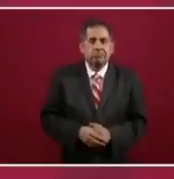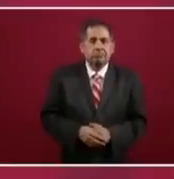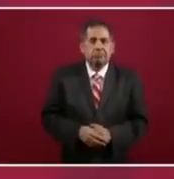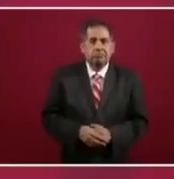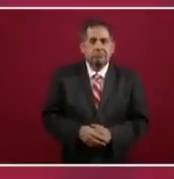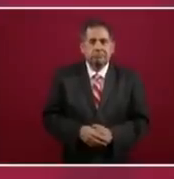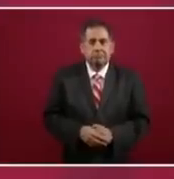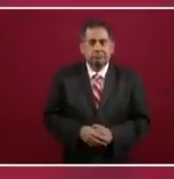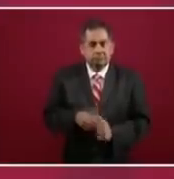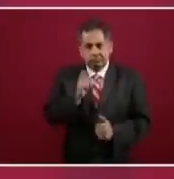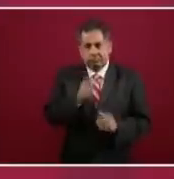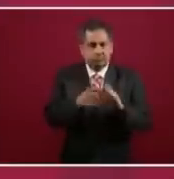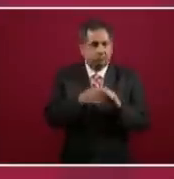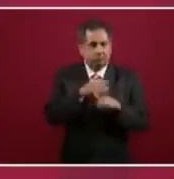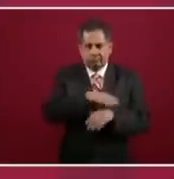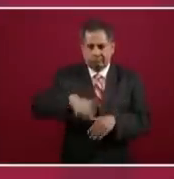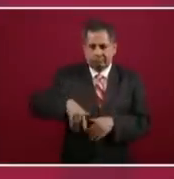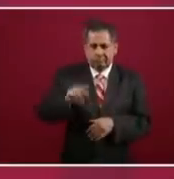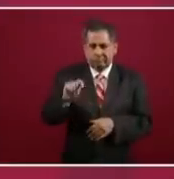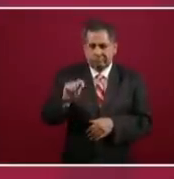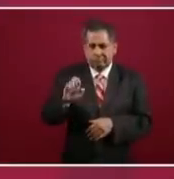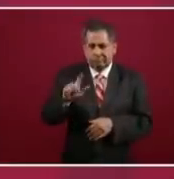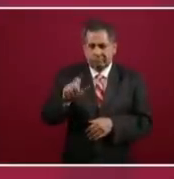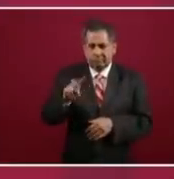eso que les decía yo de televisa